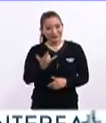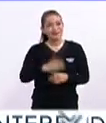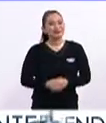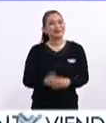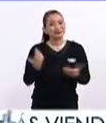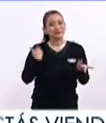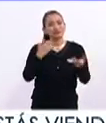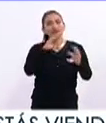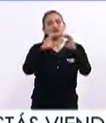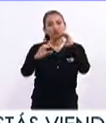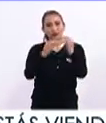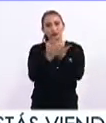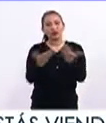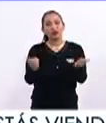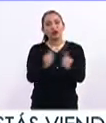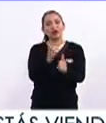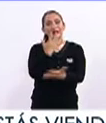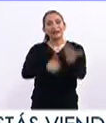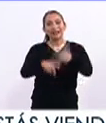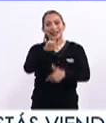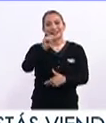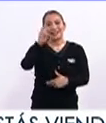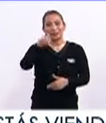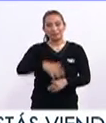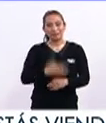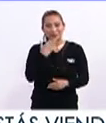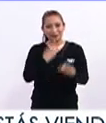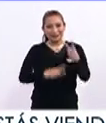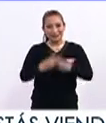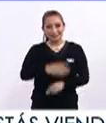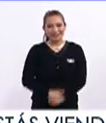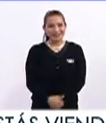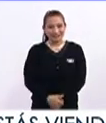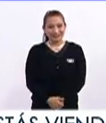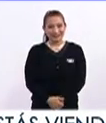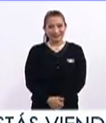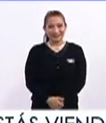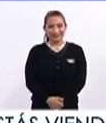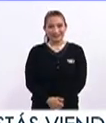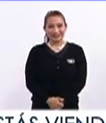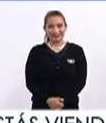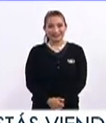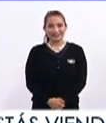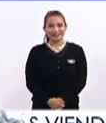Yebra, que nos permite comunicarnos a través de la lengua de señas mexicana. Bienvenidos.